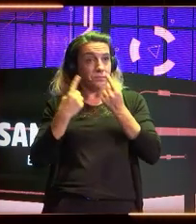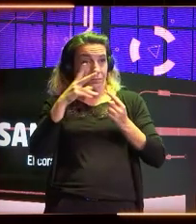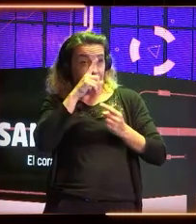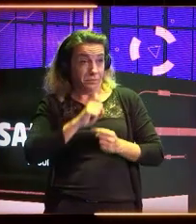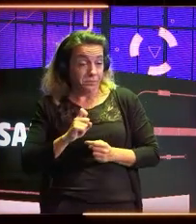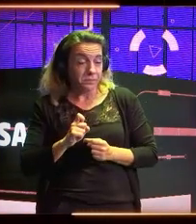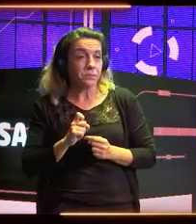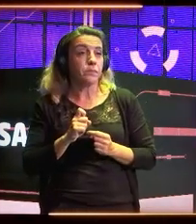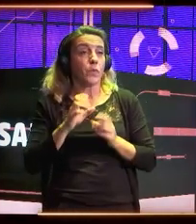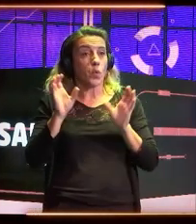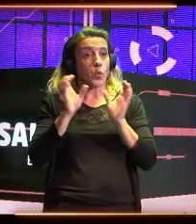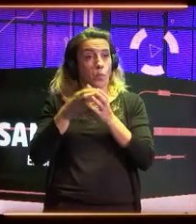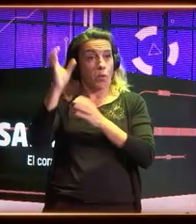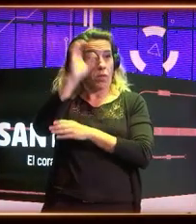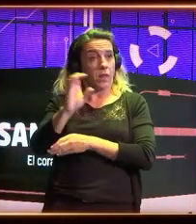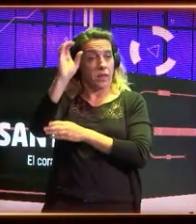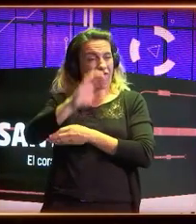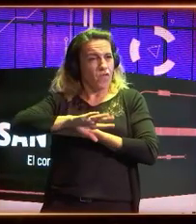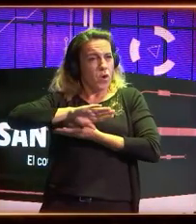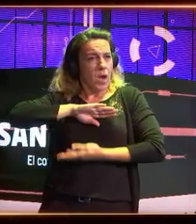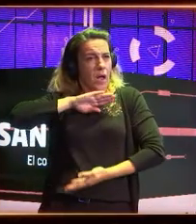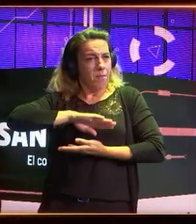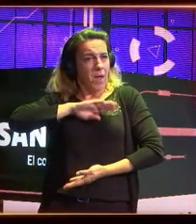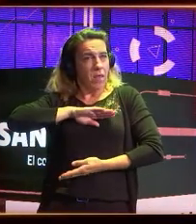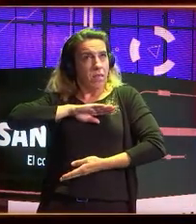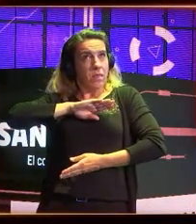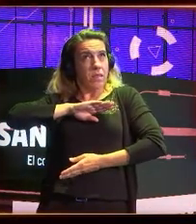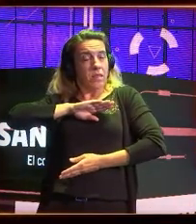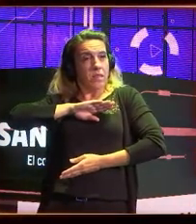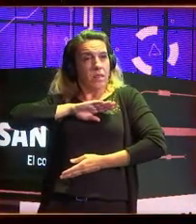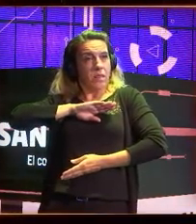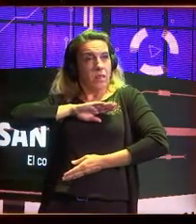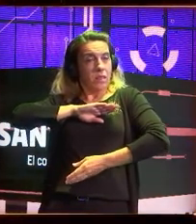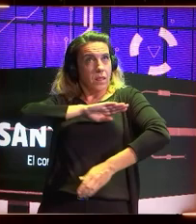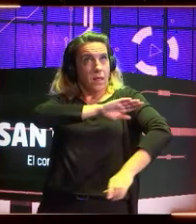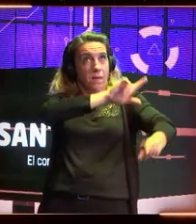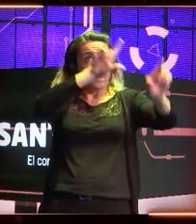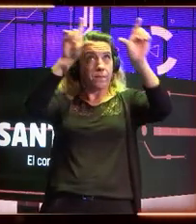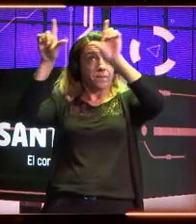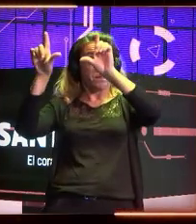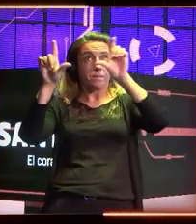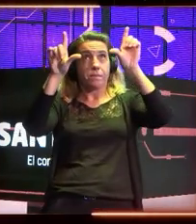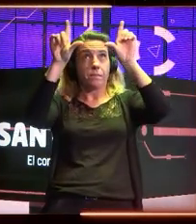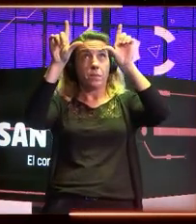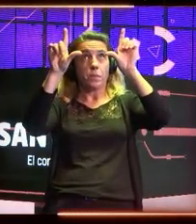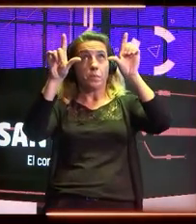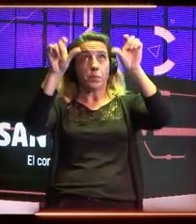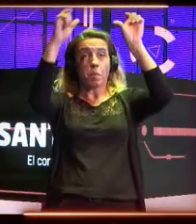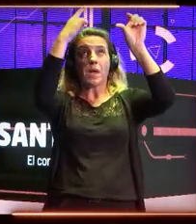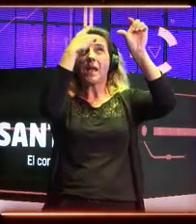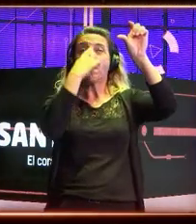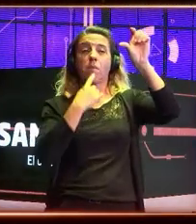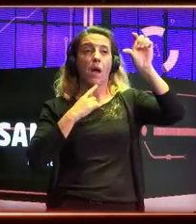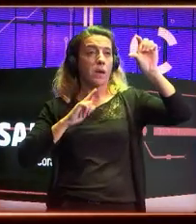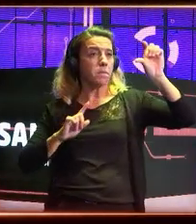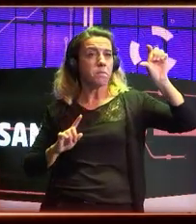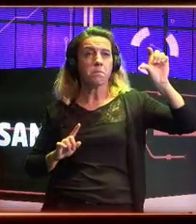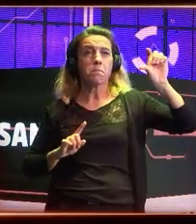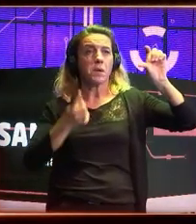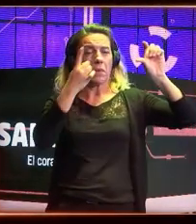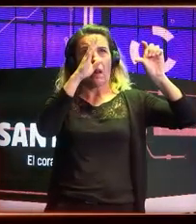científico fue capaz de captar la primera imagen directa de un